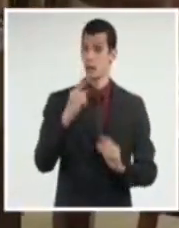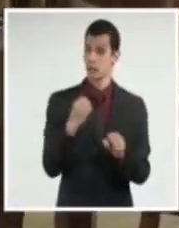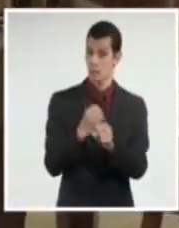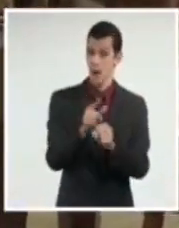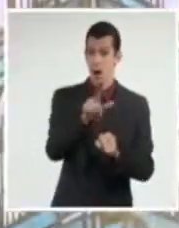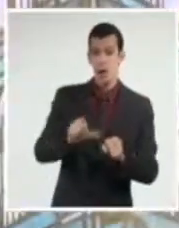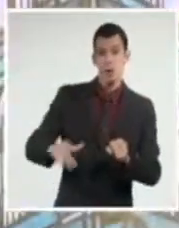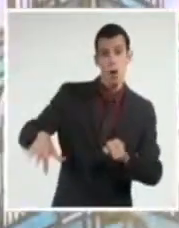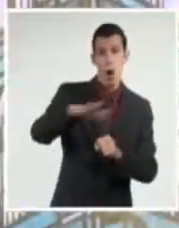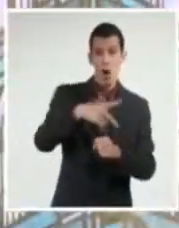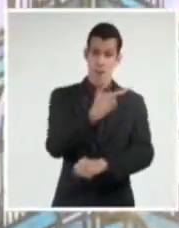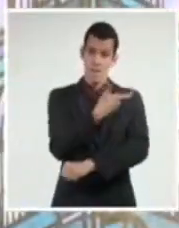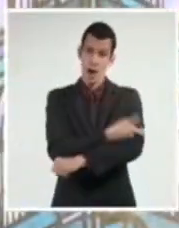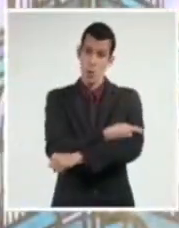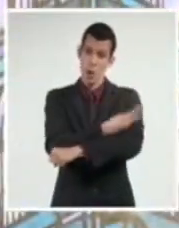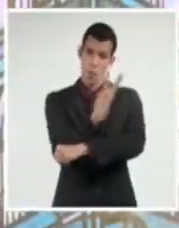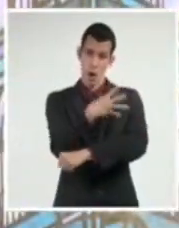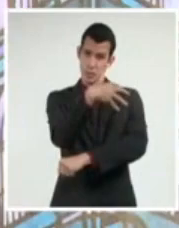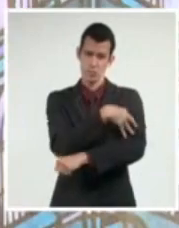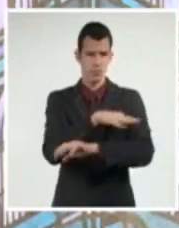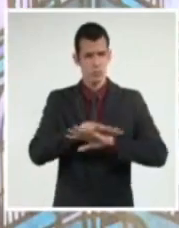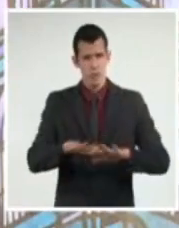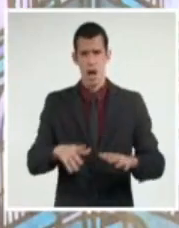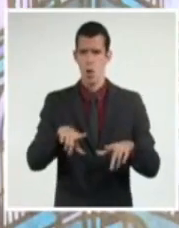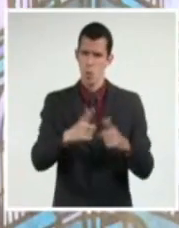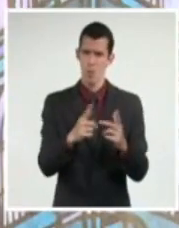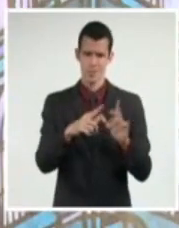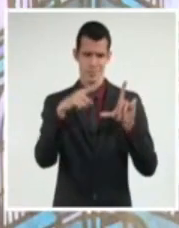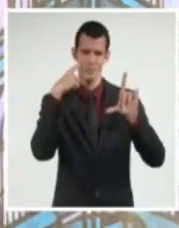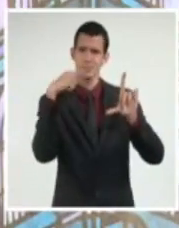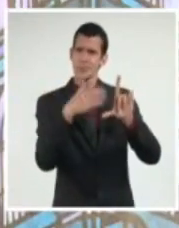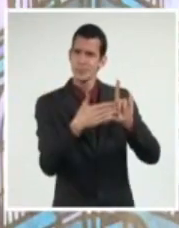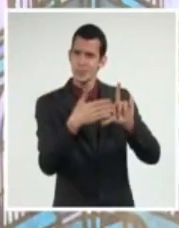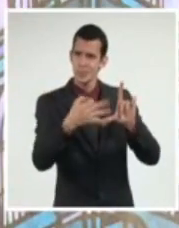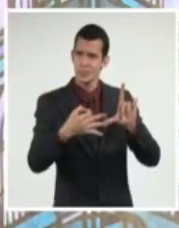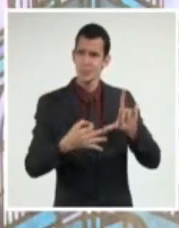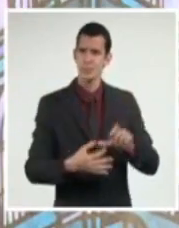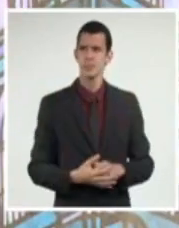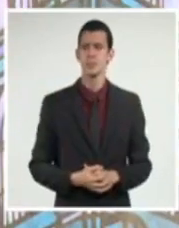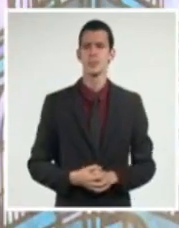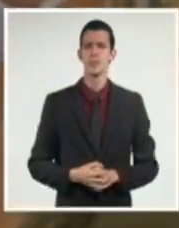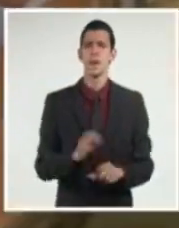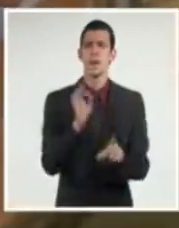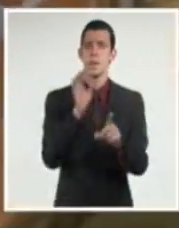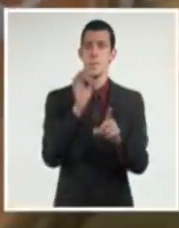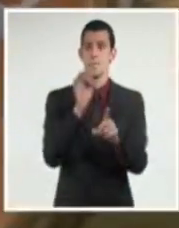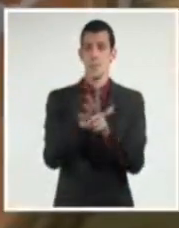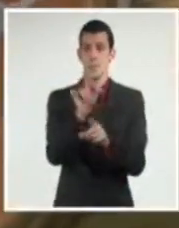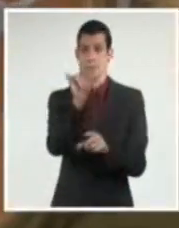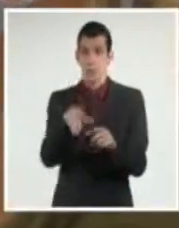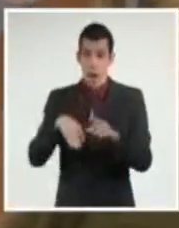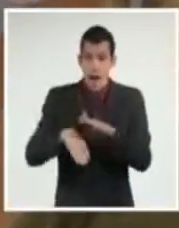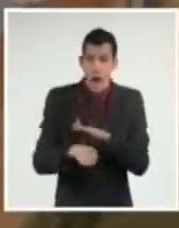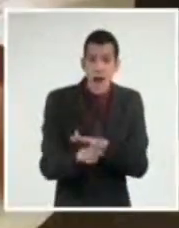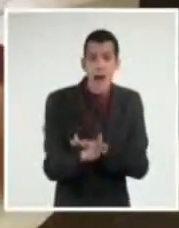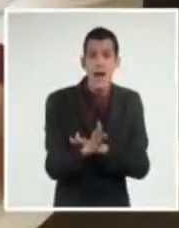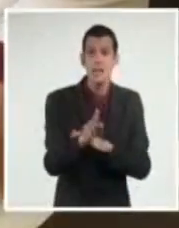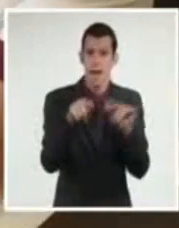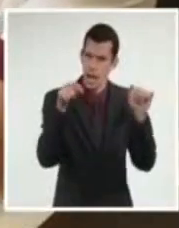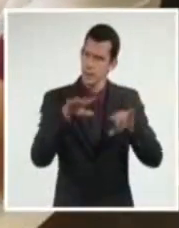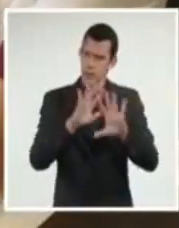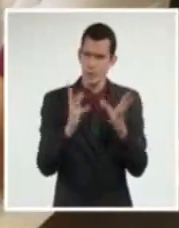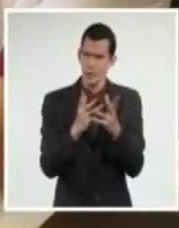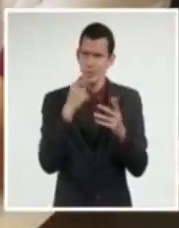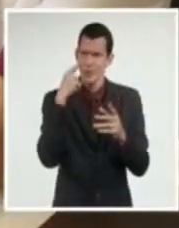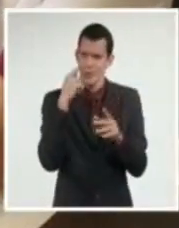de vacunación. Se cumplen, bueno, todos los protocolos higiénicos sanitarios desde la llegada al cliente al hotel, en la recepción, durante